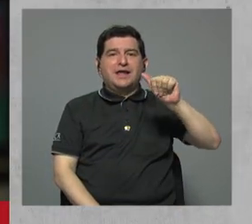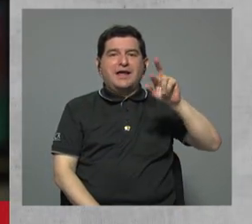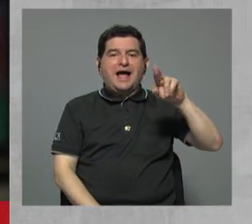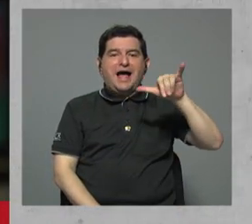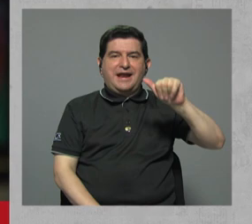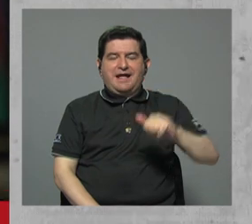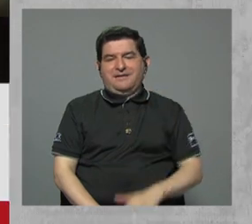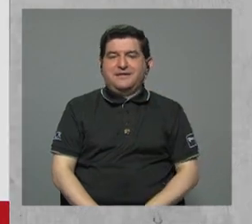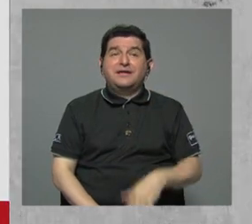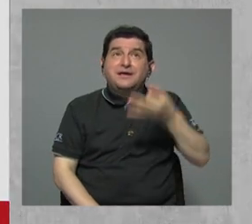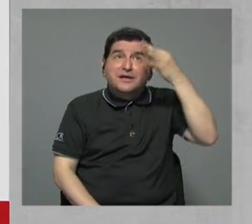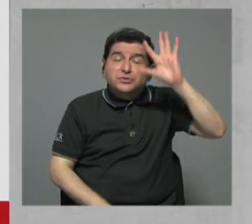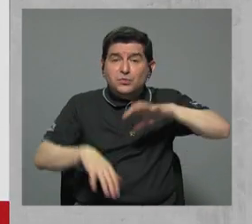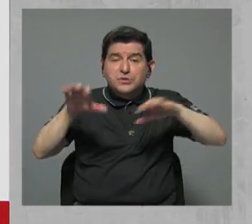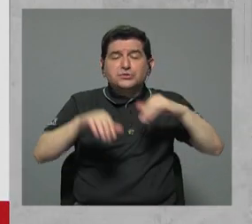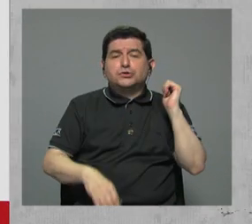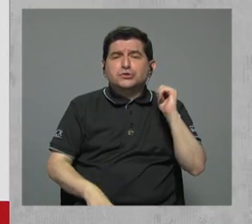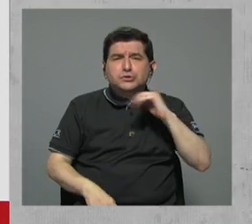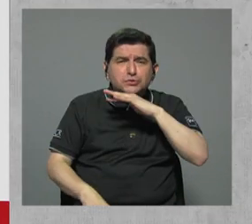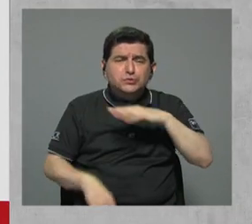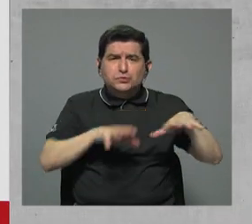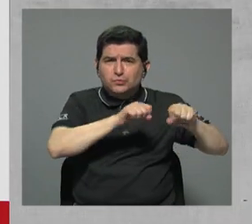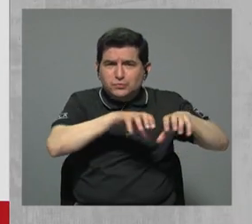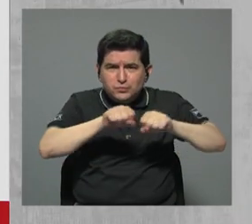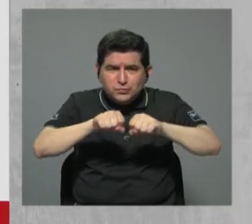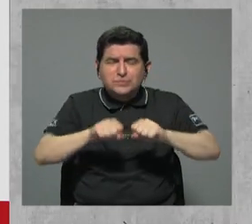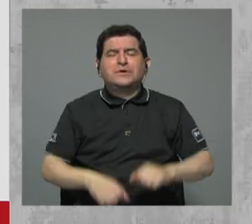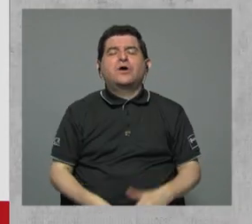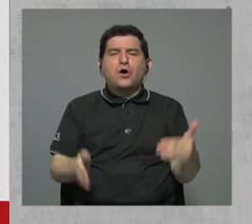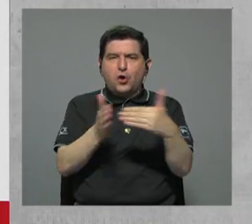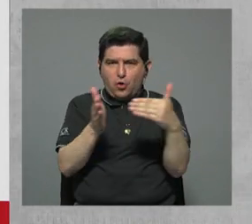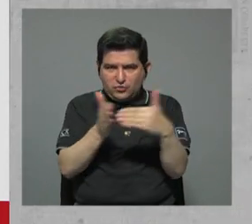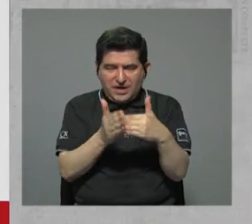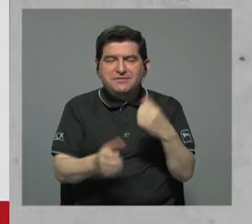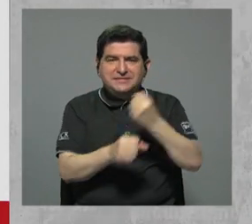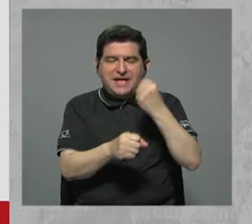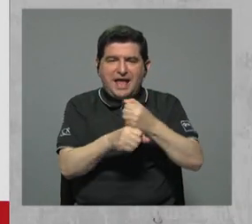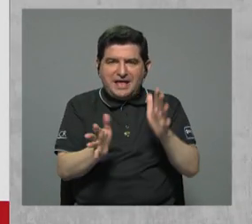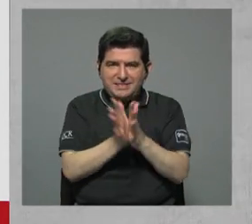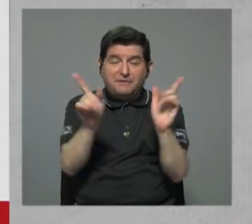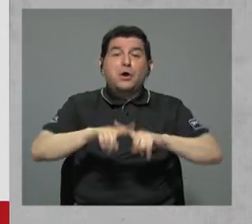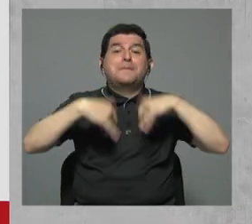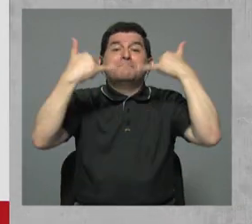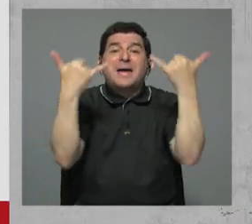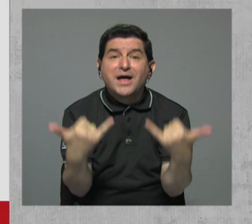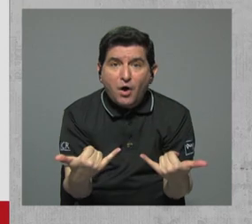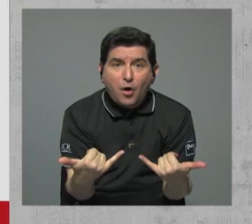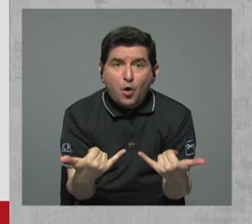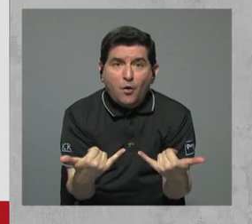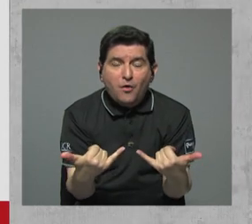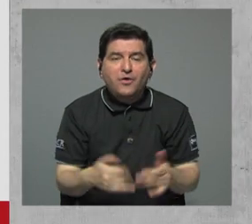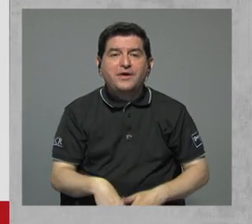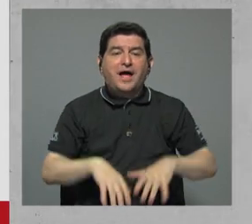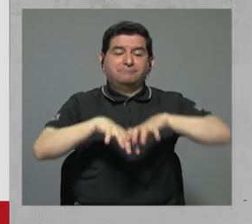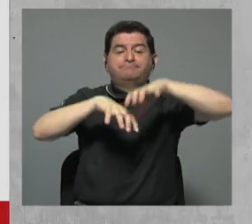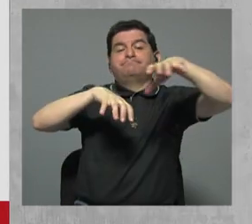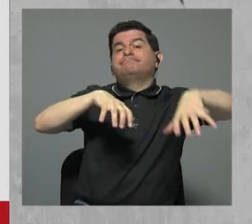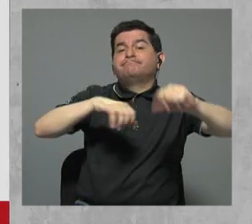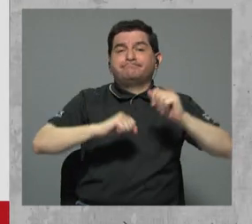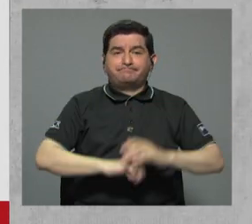presuntos actos de corrupción relacionados nuevamente a obra pública pero en este caso a nivel cantonal